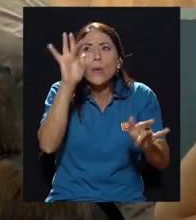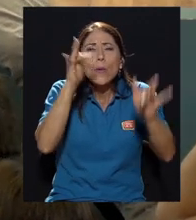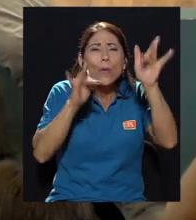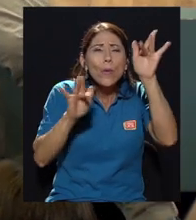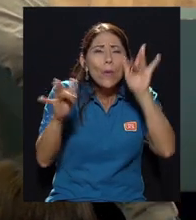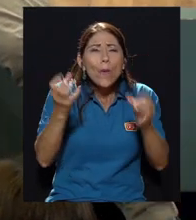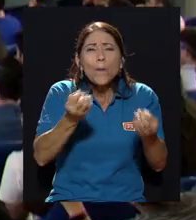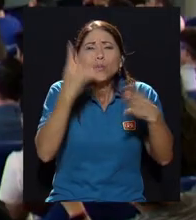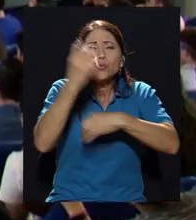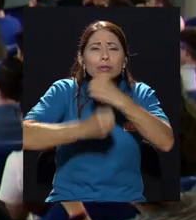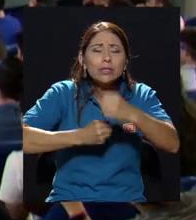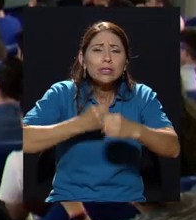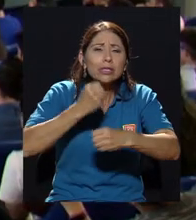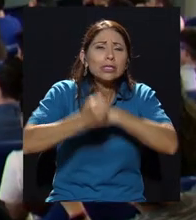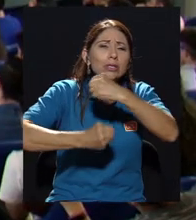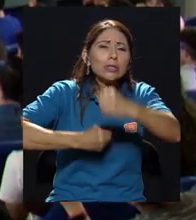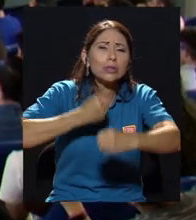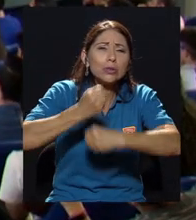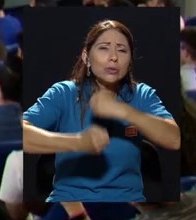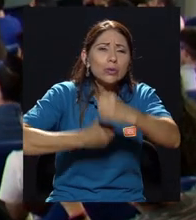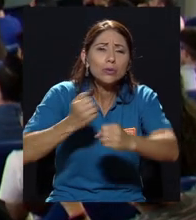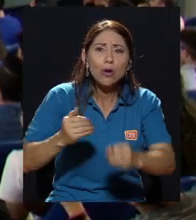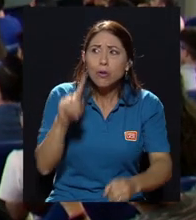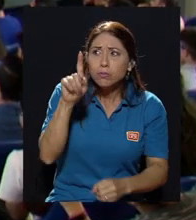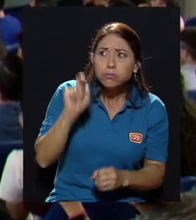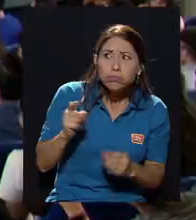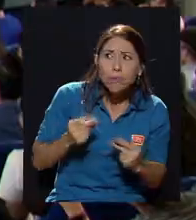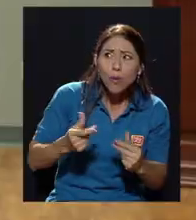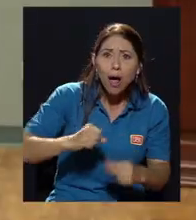años. No tienes prisa, ¿verdad, Luis Adrián?